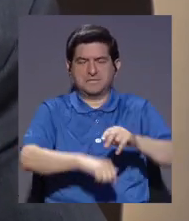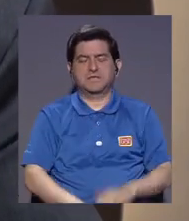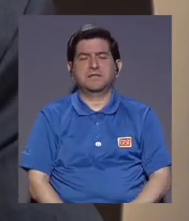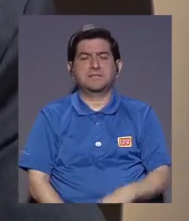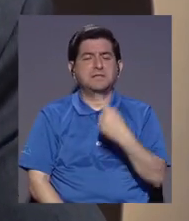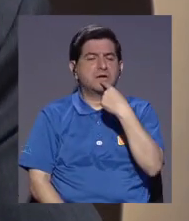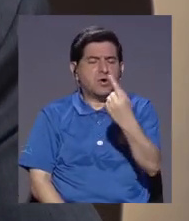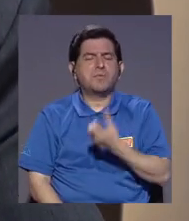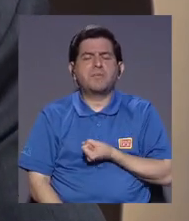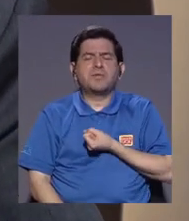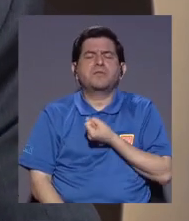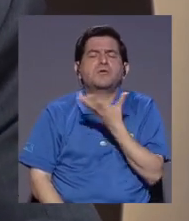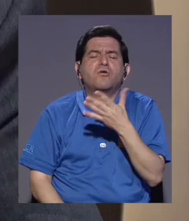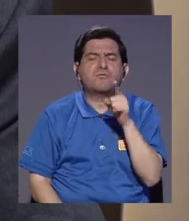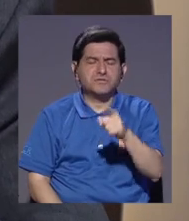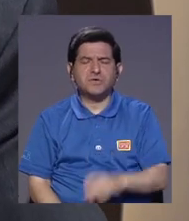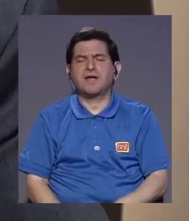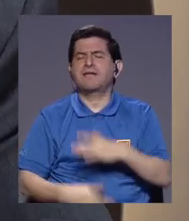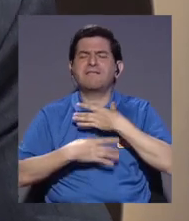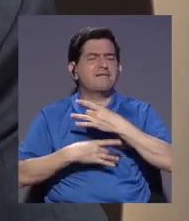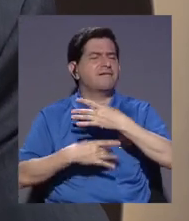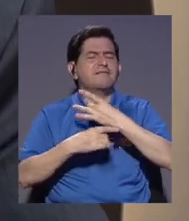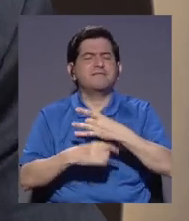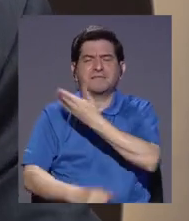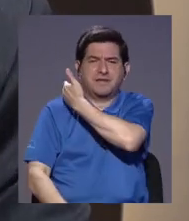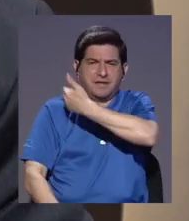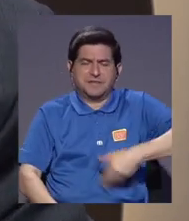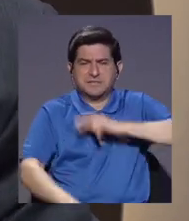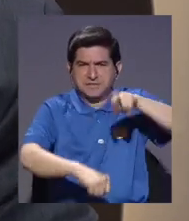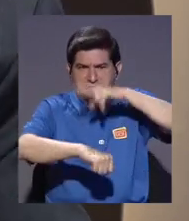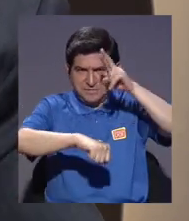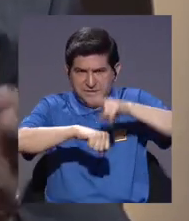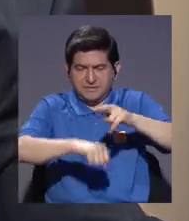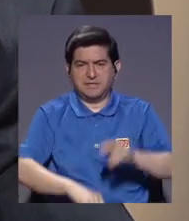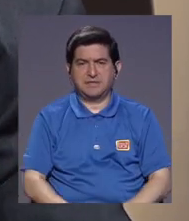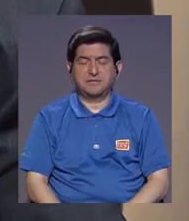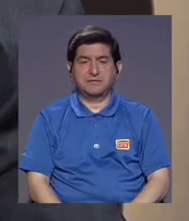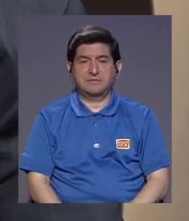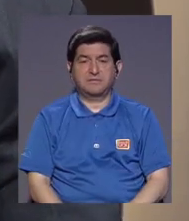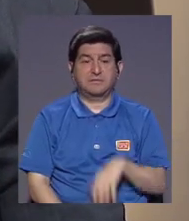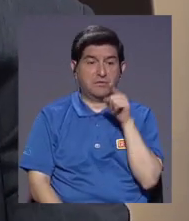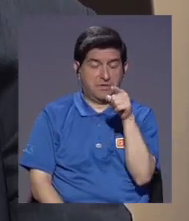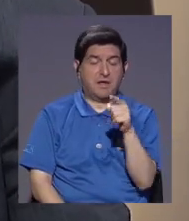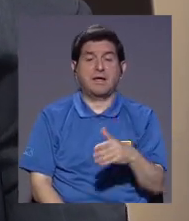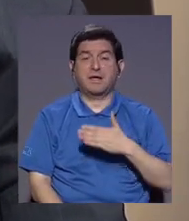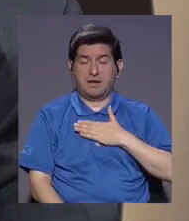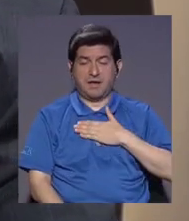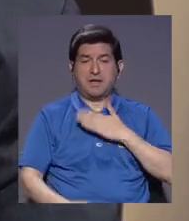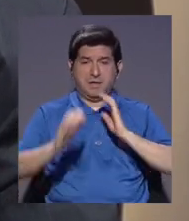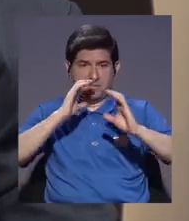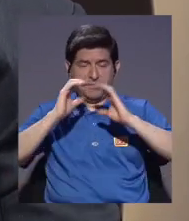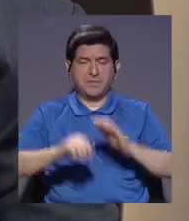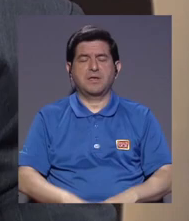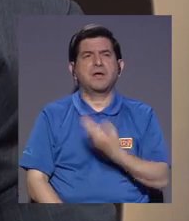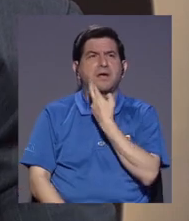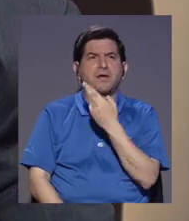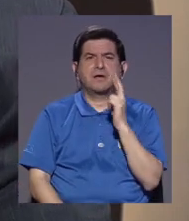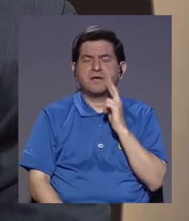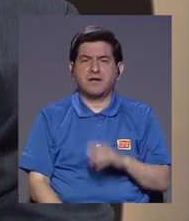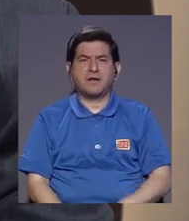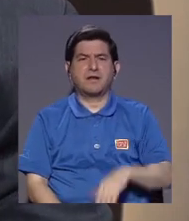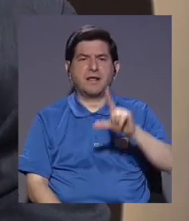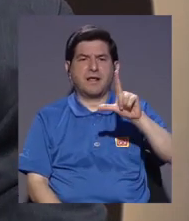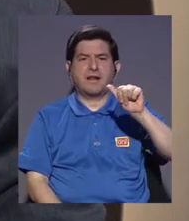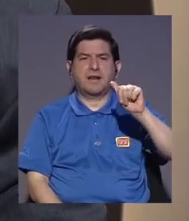república como me confesó que era su pasión llegar a ser presidente de la república confesión que me dio en el nuestro eran